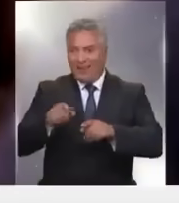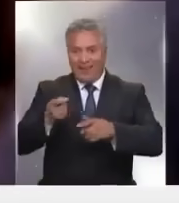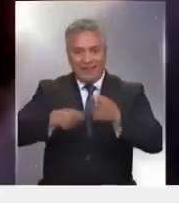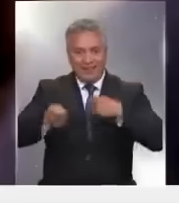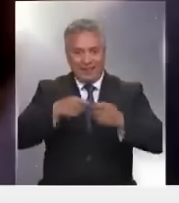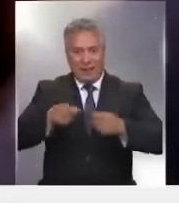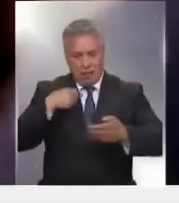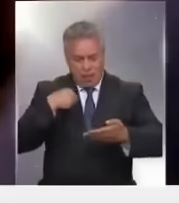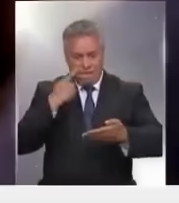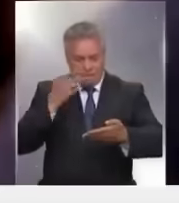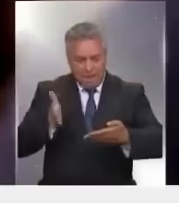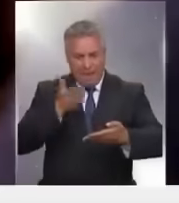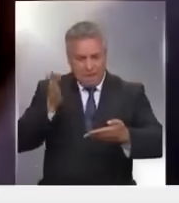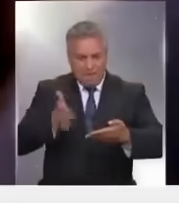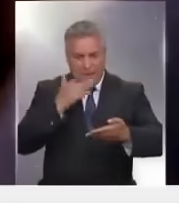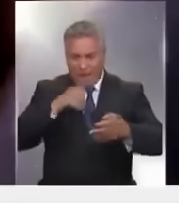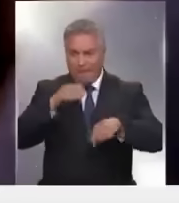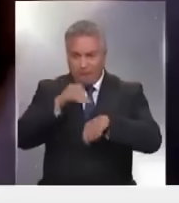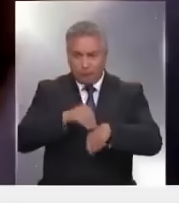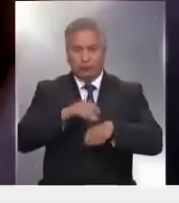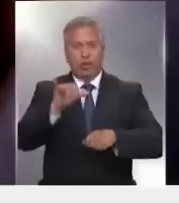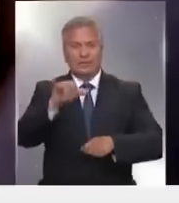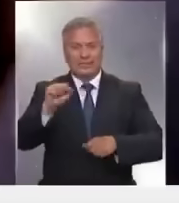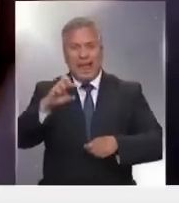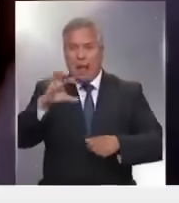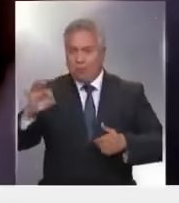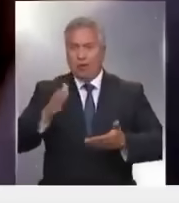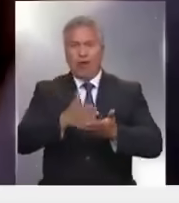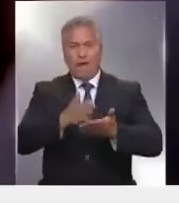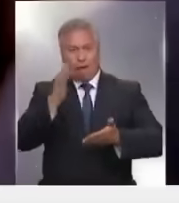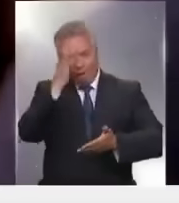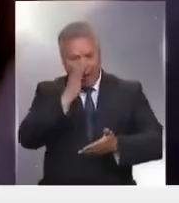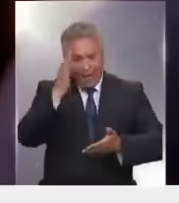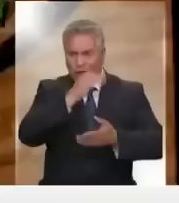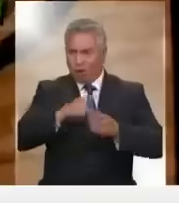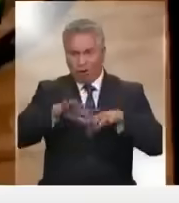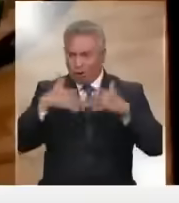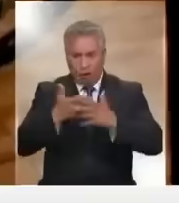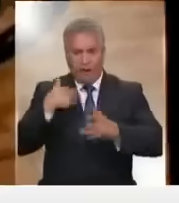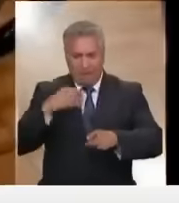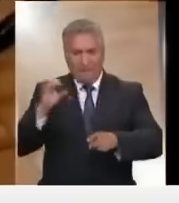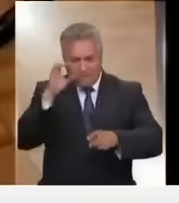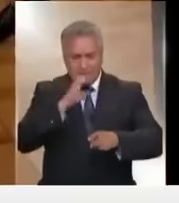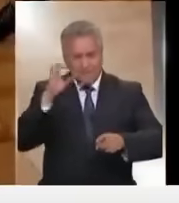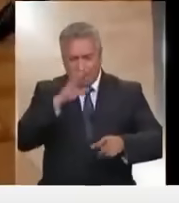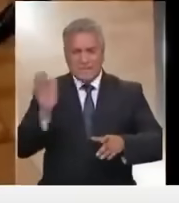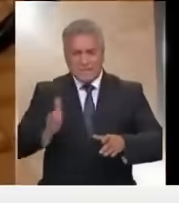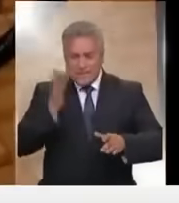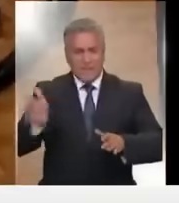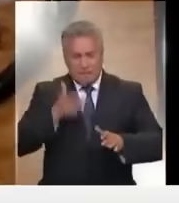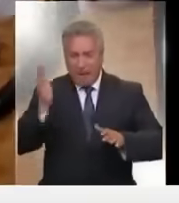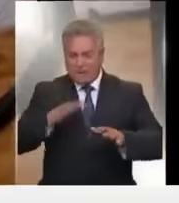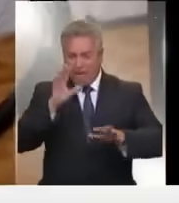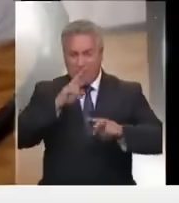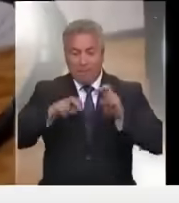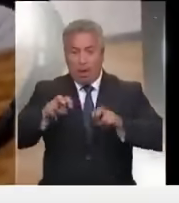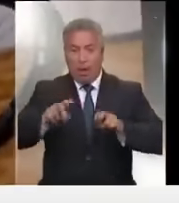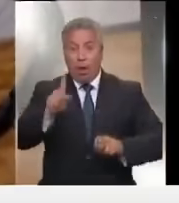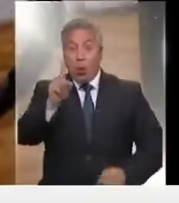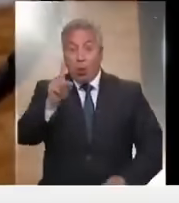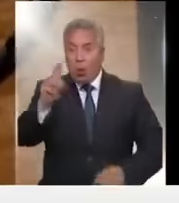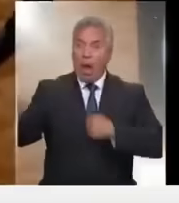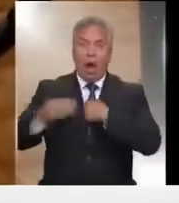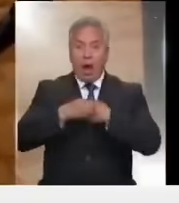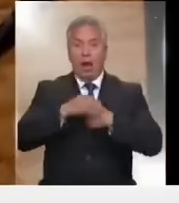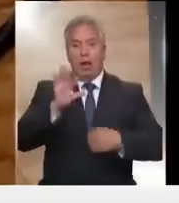Facebook, buscando, aviso, en Yapo, todas las plataformas donde uno puede buscar cosas. Y uno la encontró.